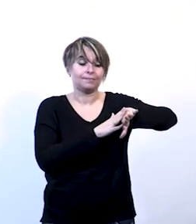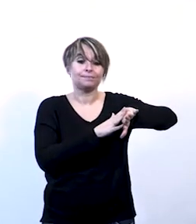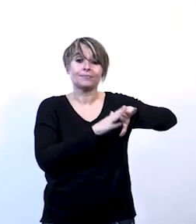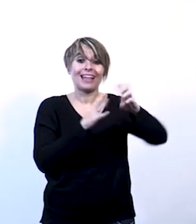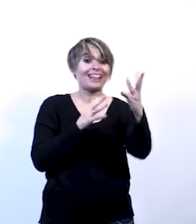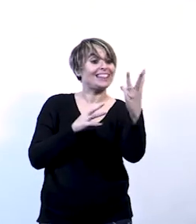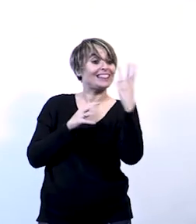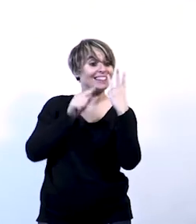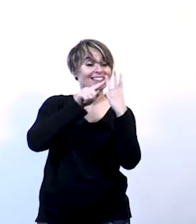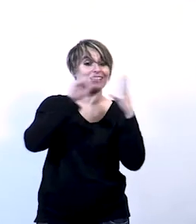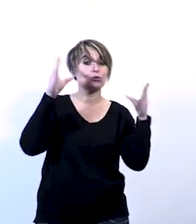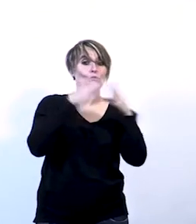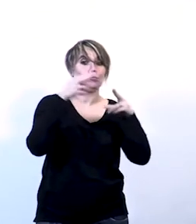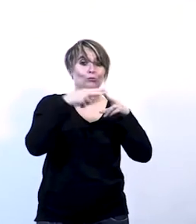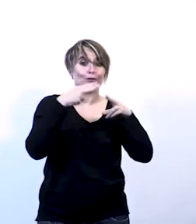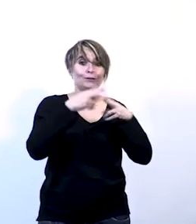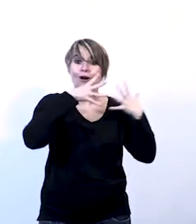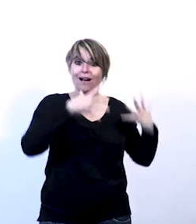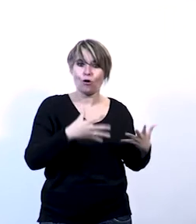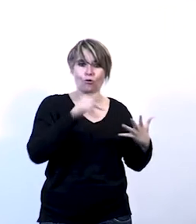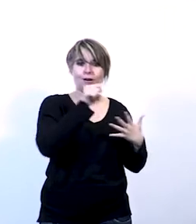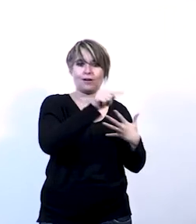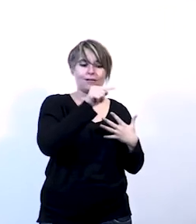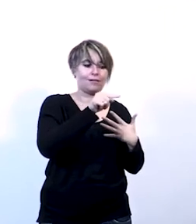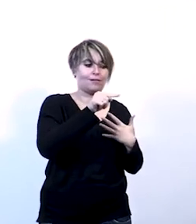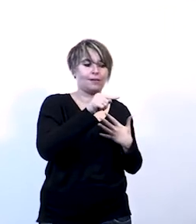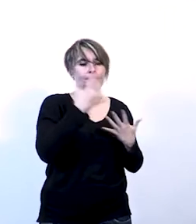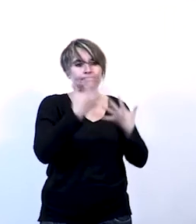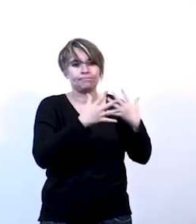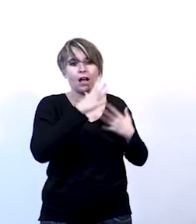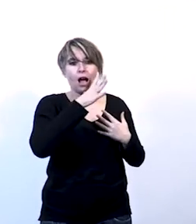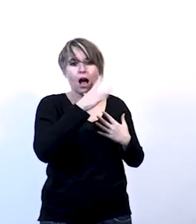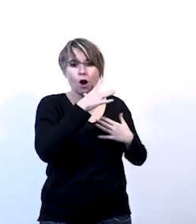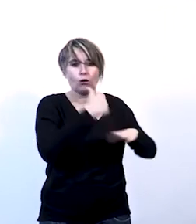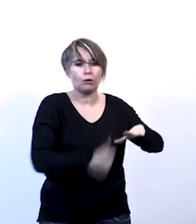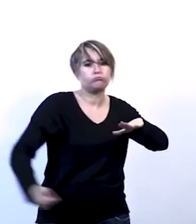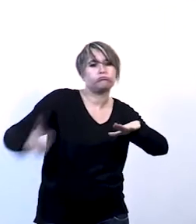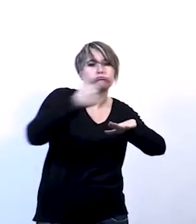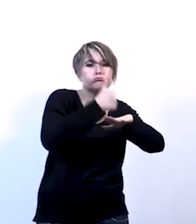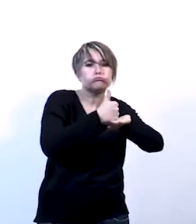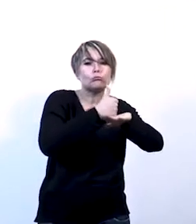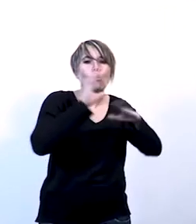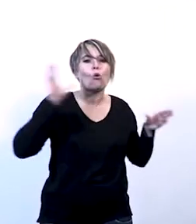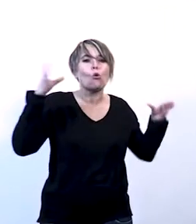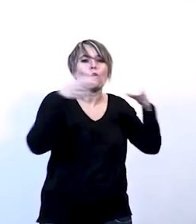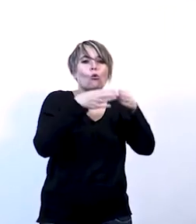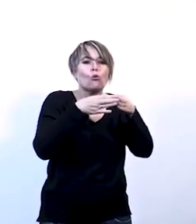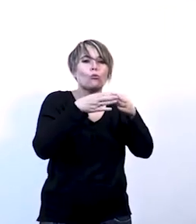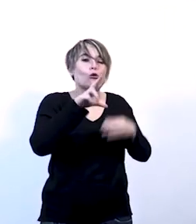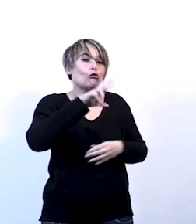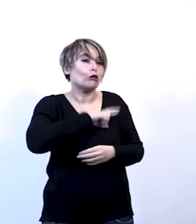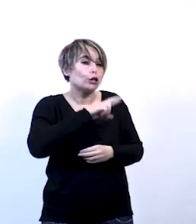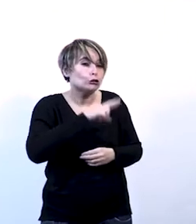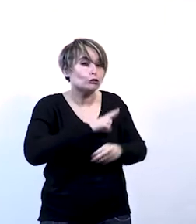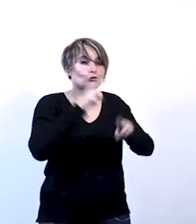Esos tres grupos ahora están al frente de un grupo